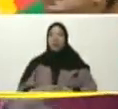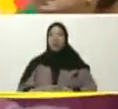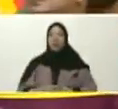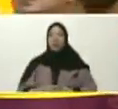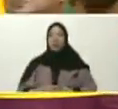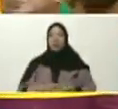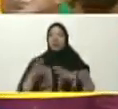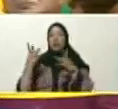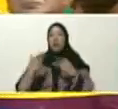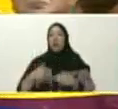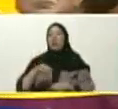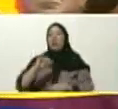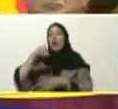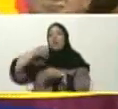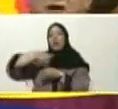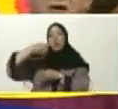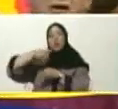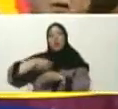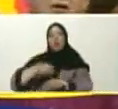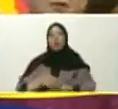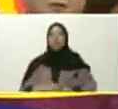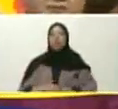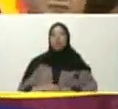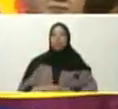¿Cuándo es que hay elecciones?